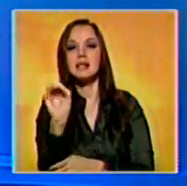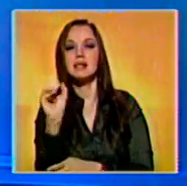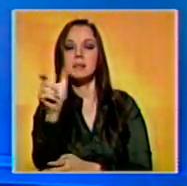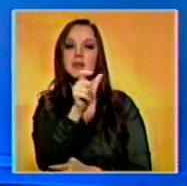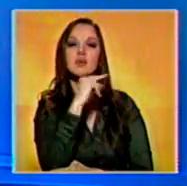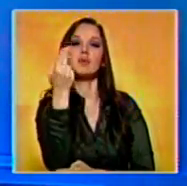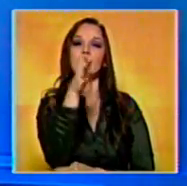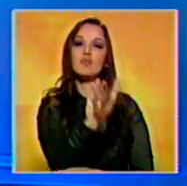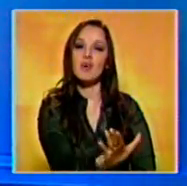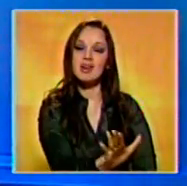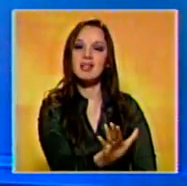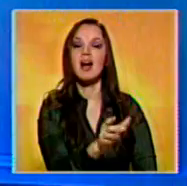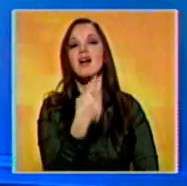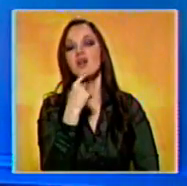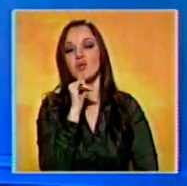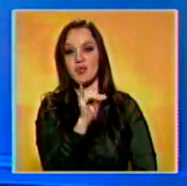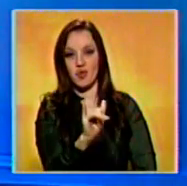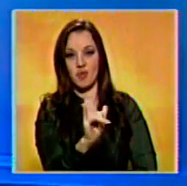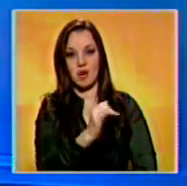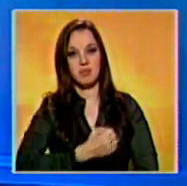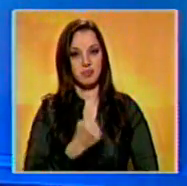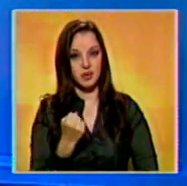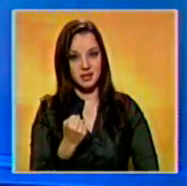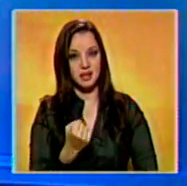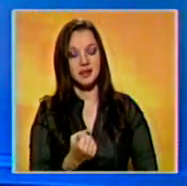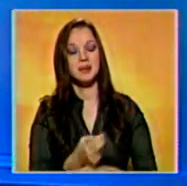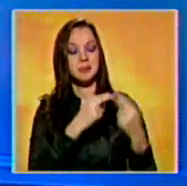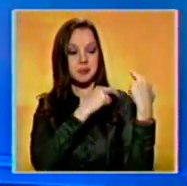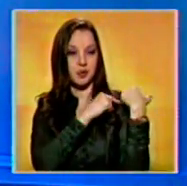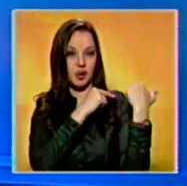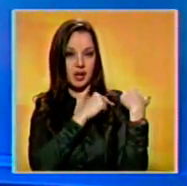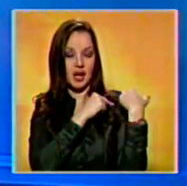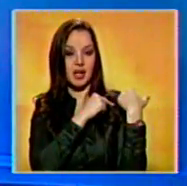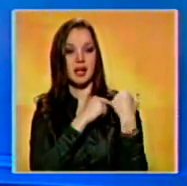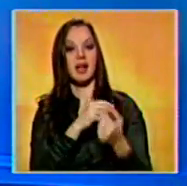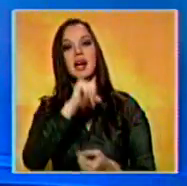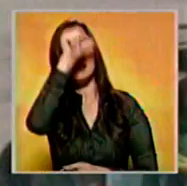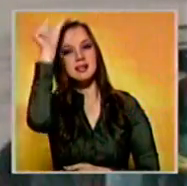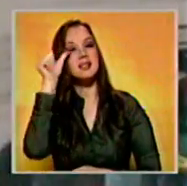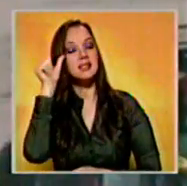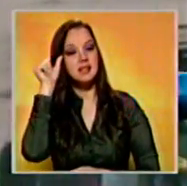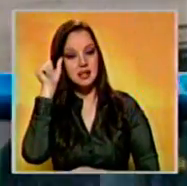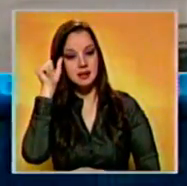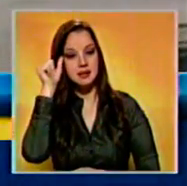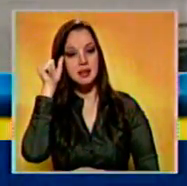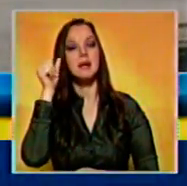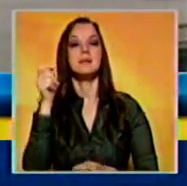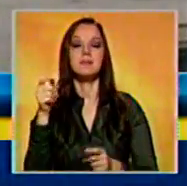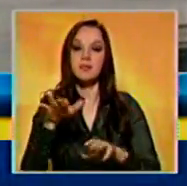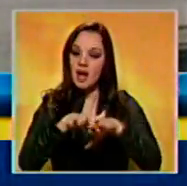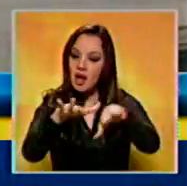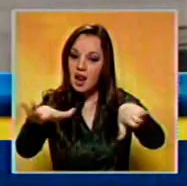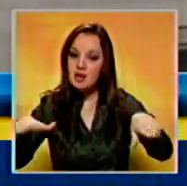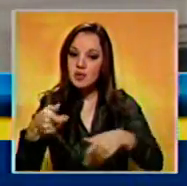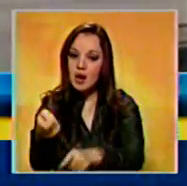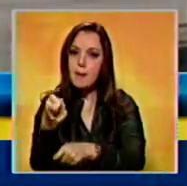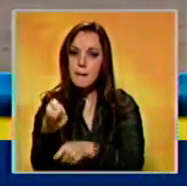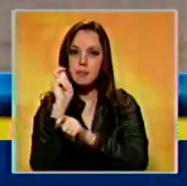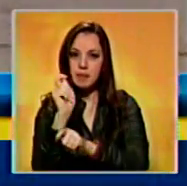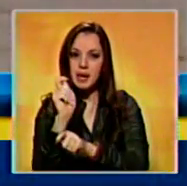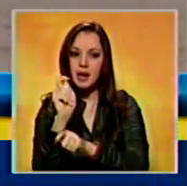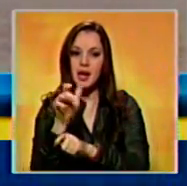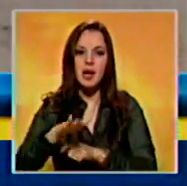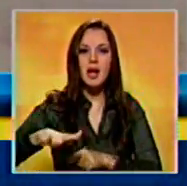muertos, de acuerdo con el último balance oficial divulgado por las autoridades del país asiático. Las zonas pesqueras y turísticas de la isla de